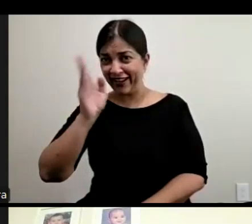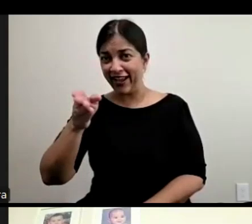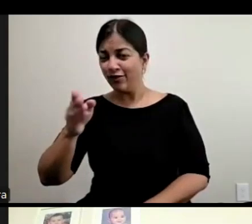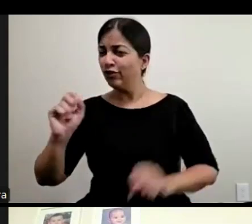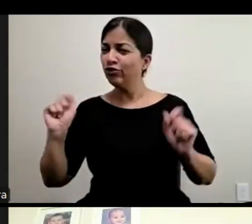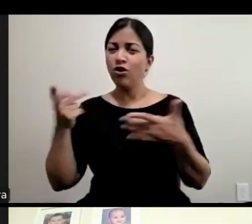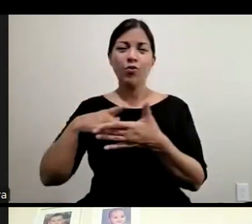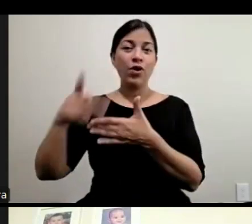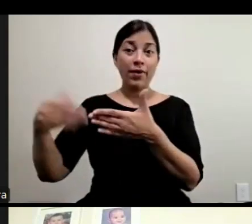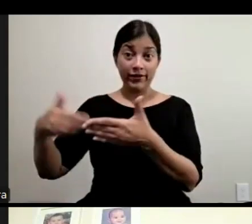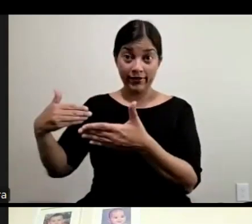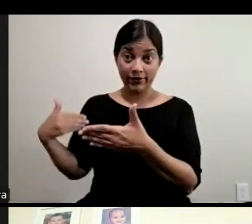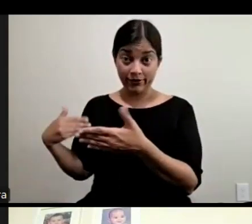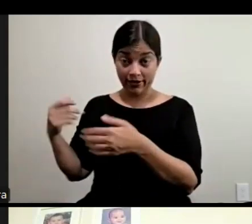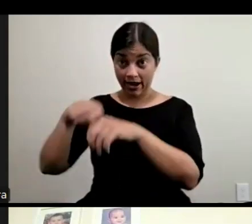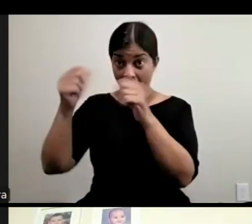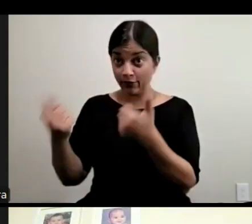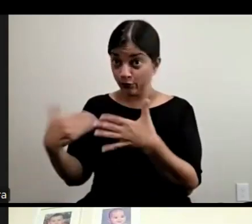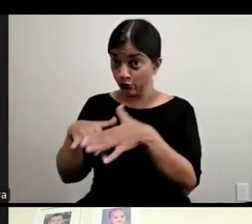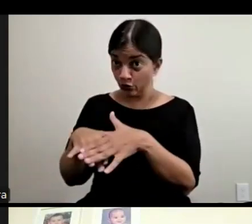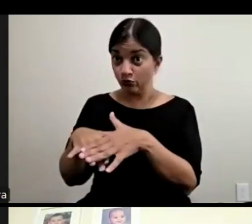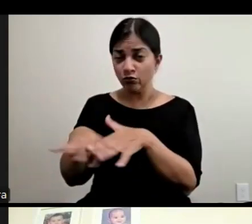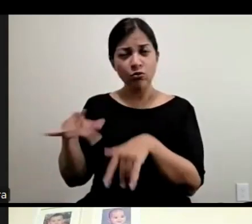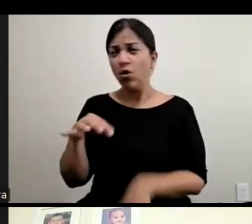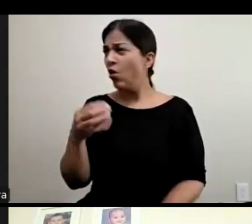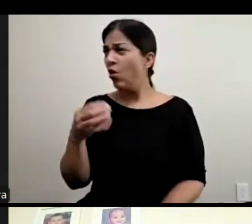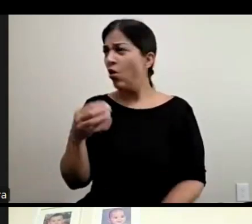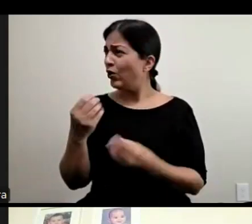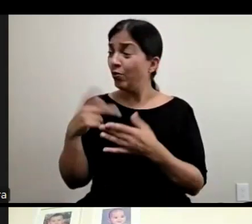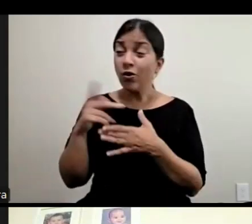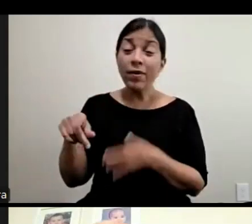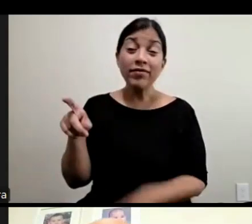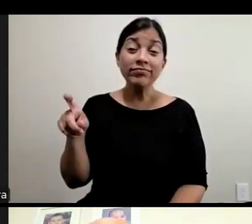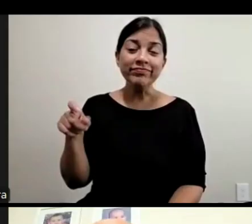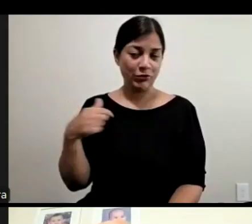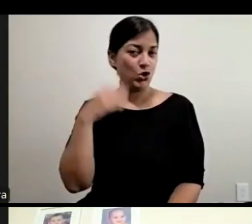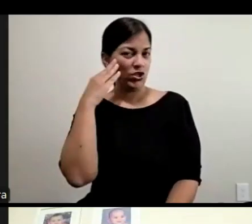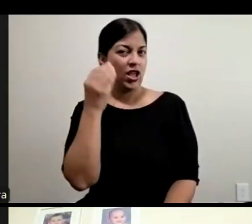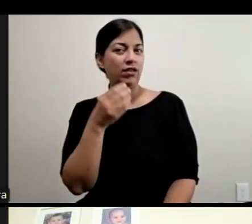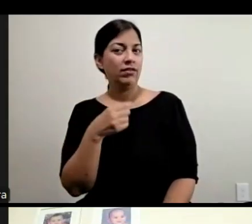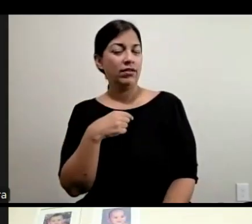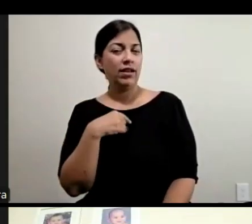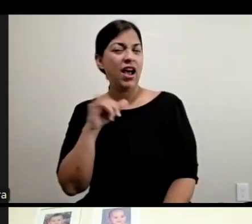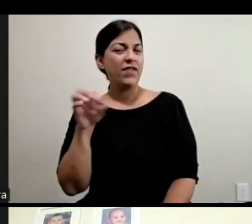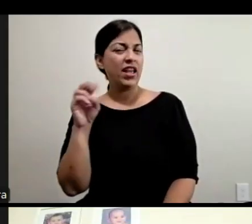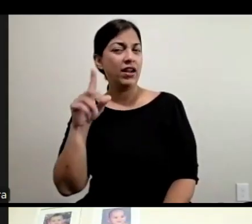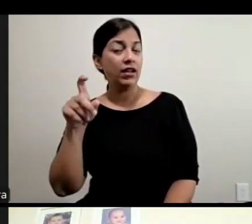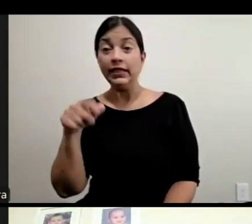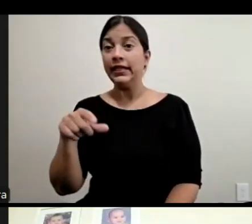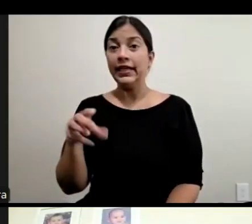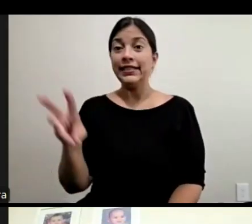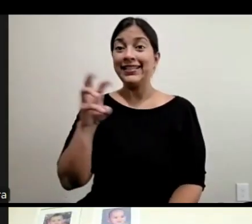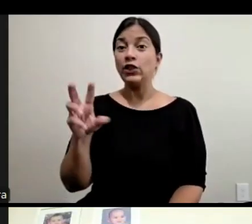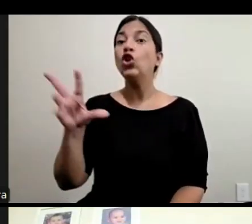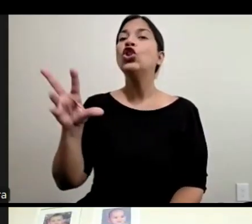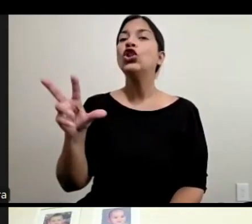episodios anteriores de Arte Fusión, que son ¿cuántos, Adriana? Yo sé cuántos son, Javier. Este es el 630, así